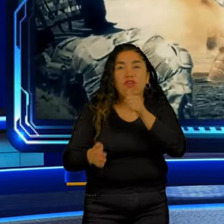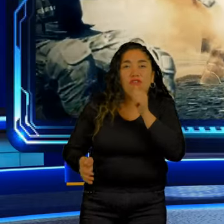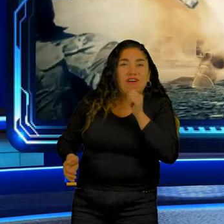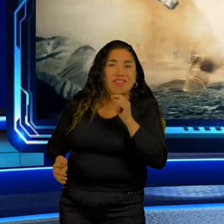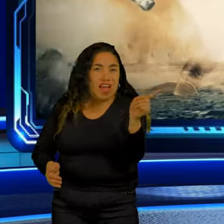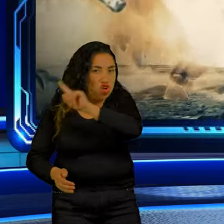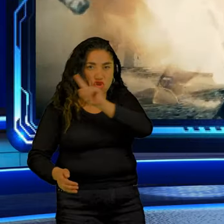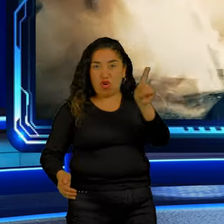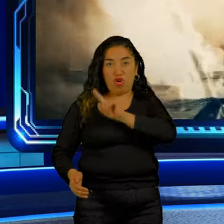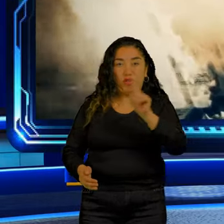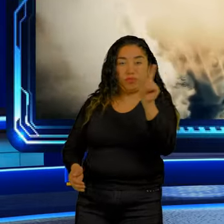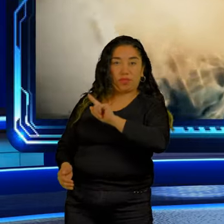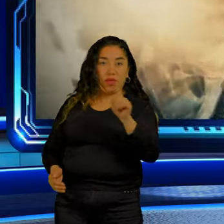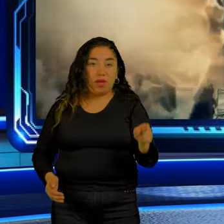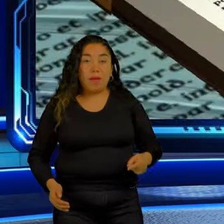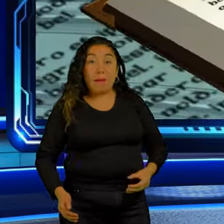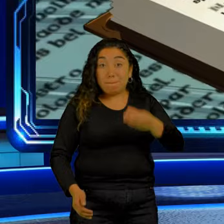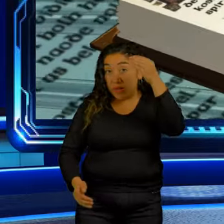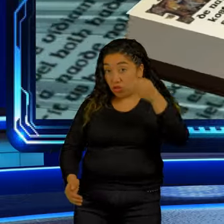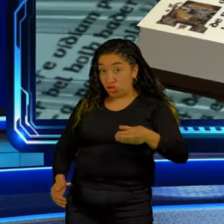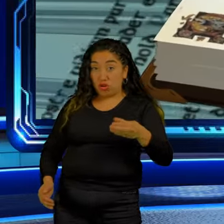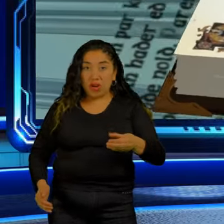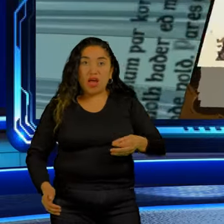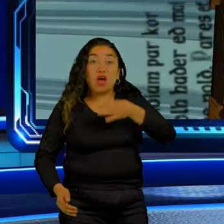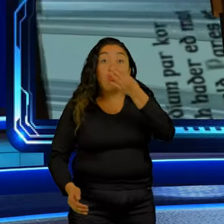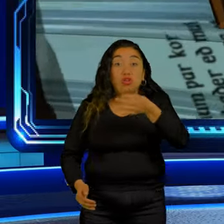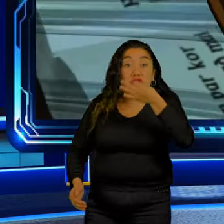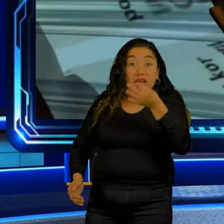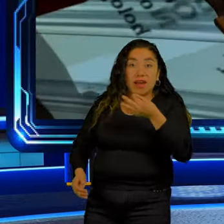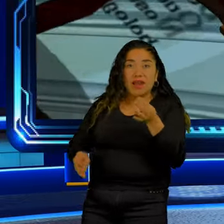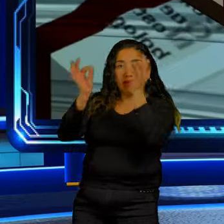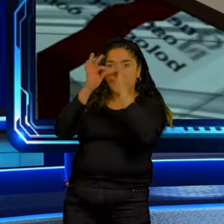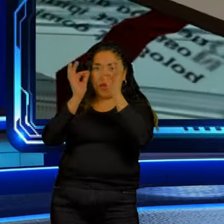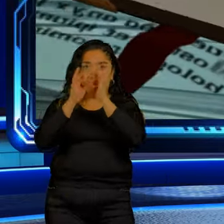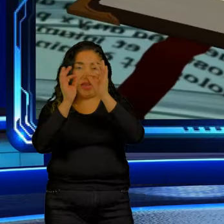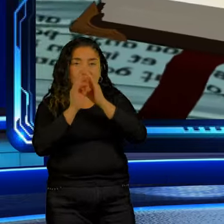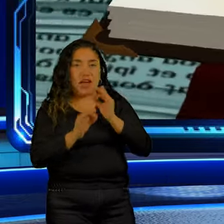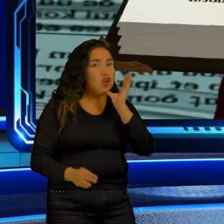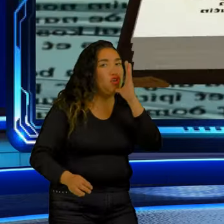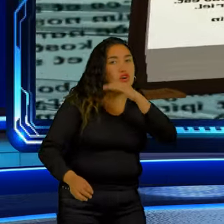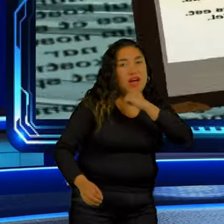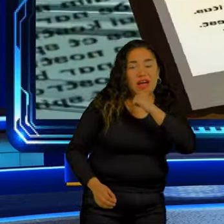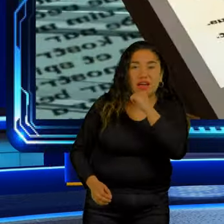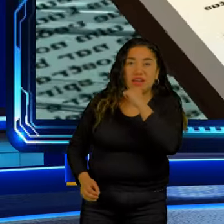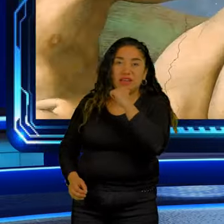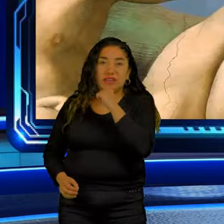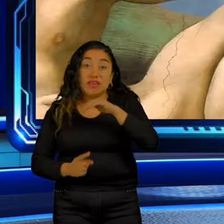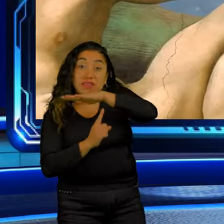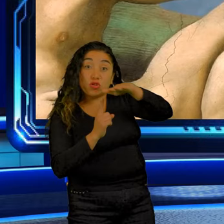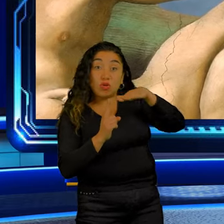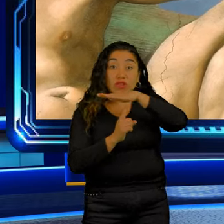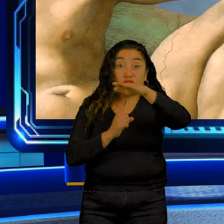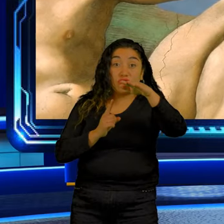escrito, no. No existe un escritor que relate con precisión, ya que